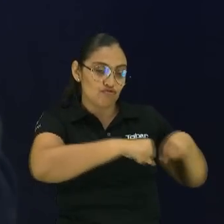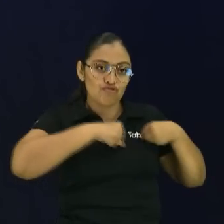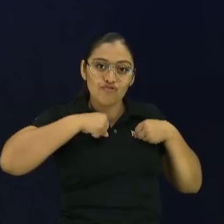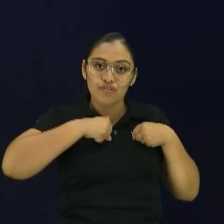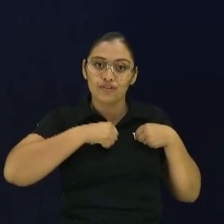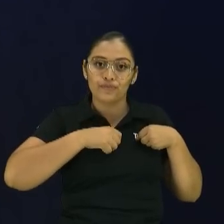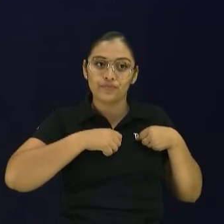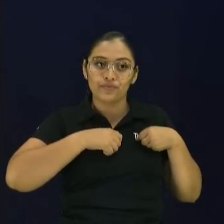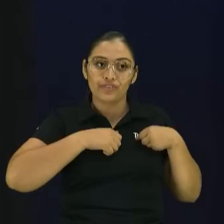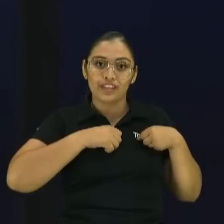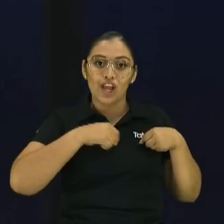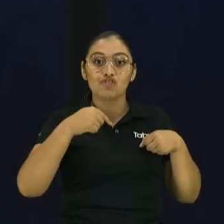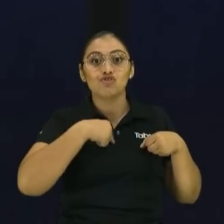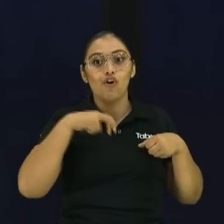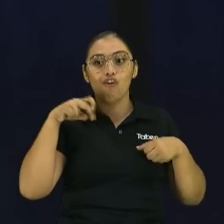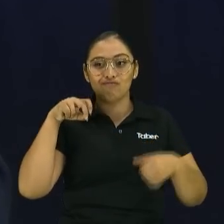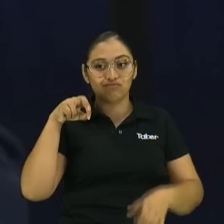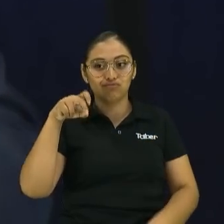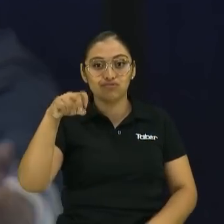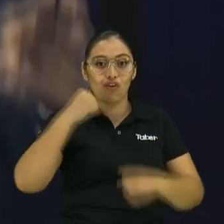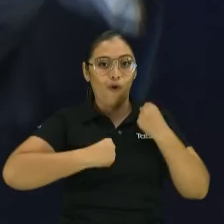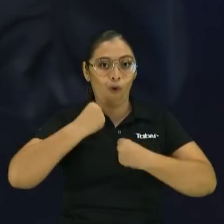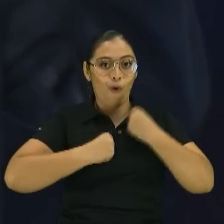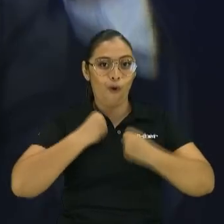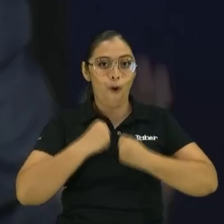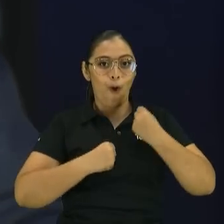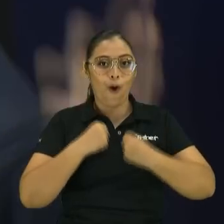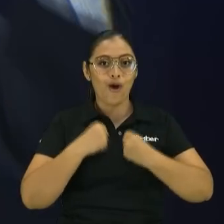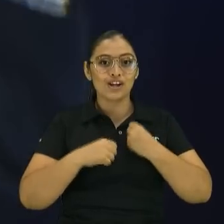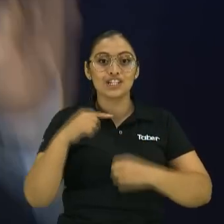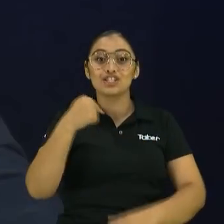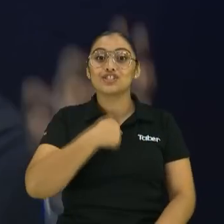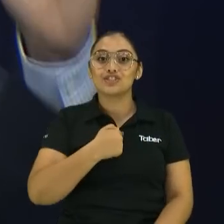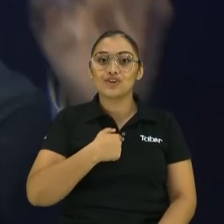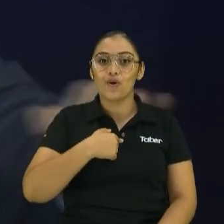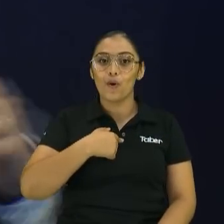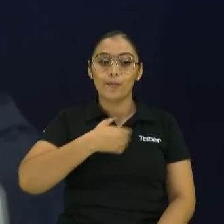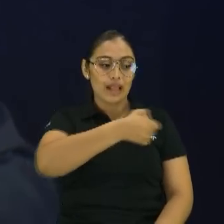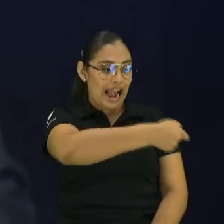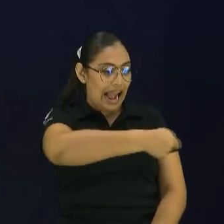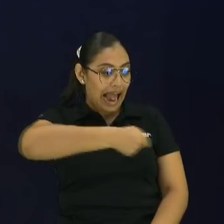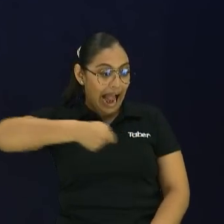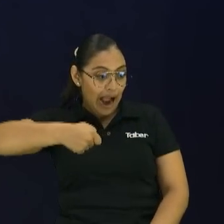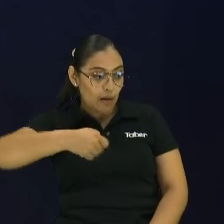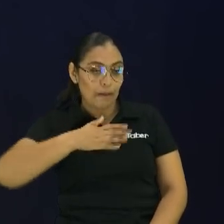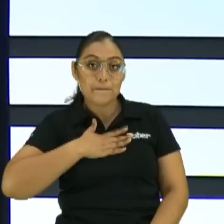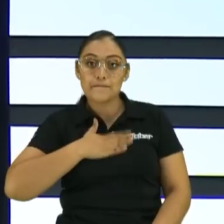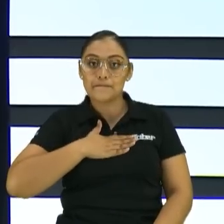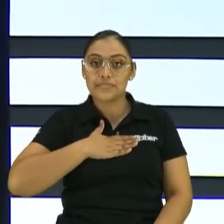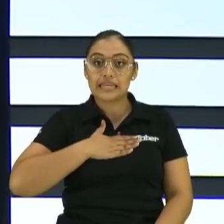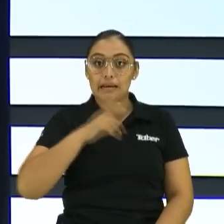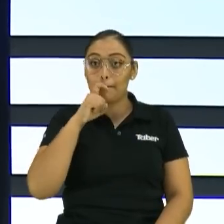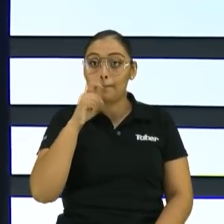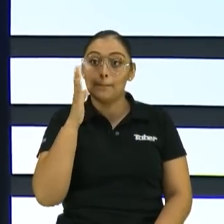Contra viento y marea y me iba a dormir a la puerta del cuarto de mis papás